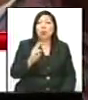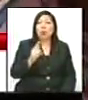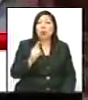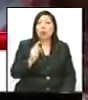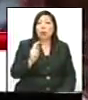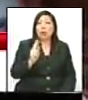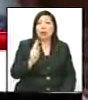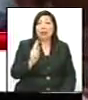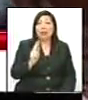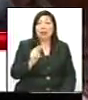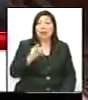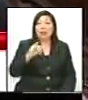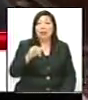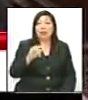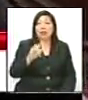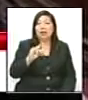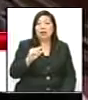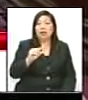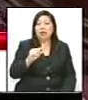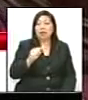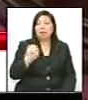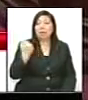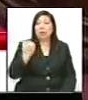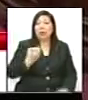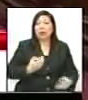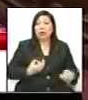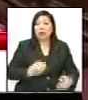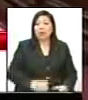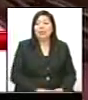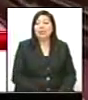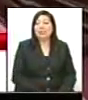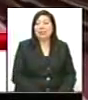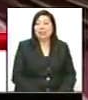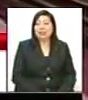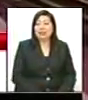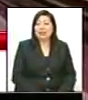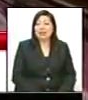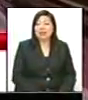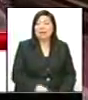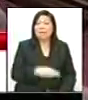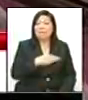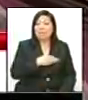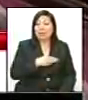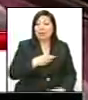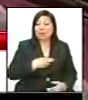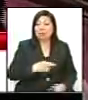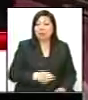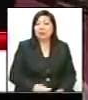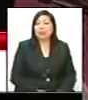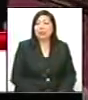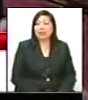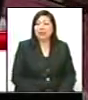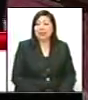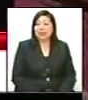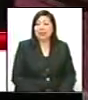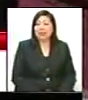días. Ellos son representantes del Poder Judicial y también representantes del Ministerio Público.